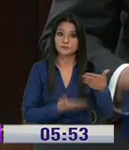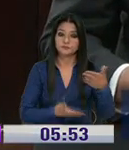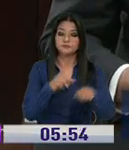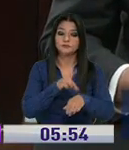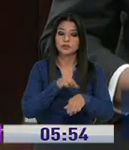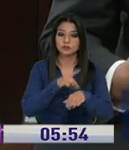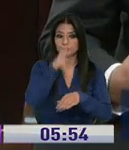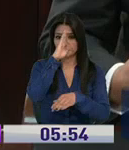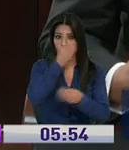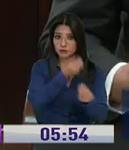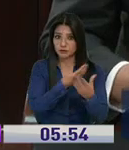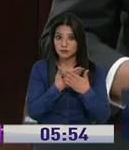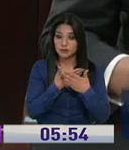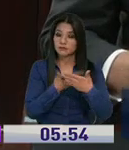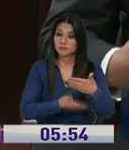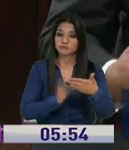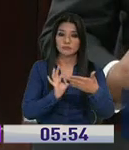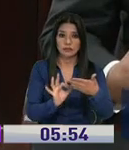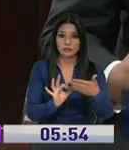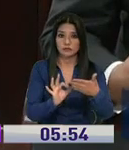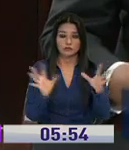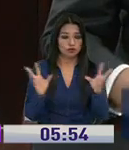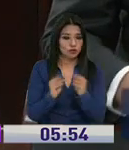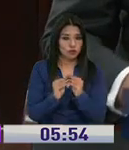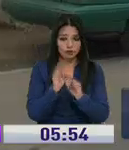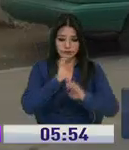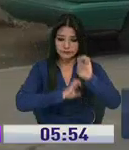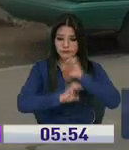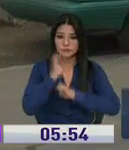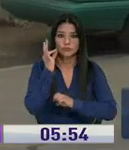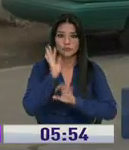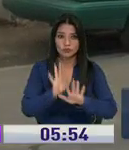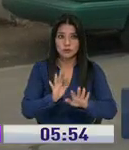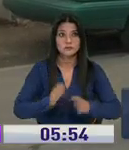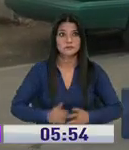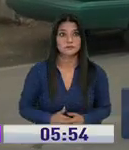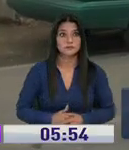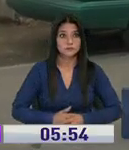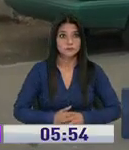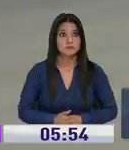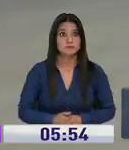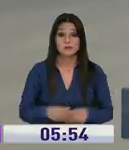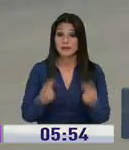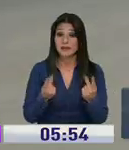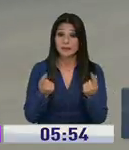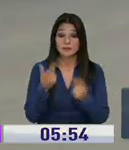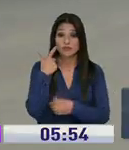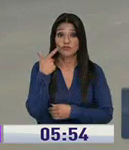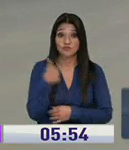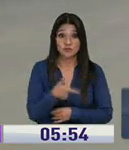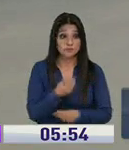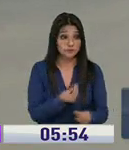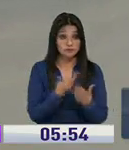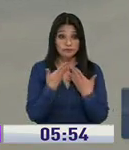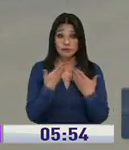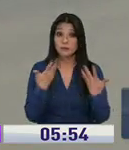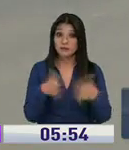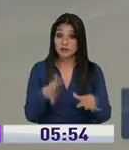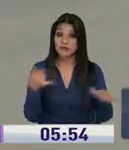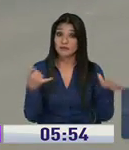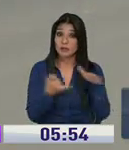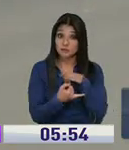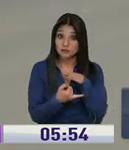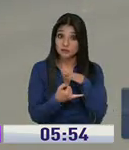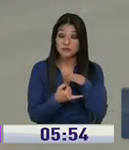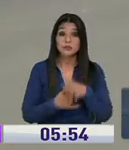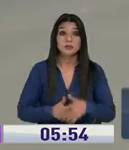se encuentra ordenado y practicado. De tal suerte que le digo, inmediatamente apenas Fiscalía tuvo conocimiento de este hecho de